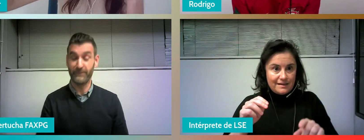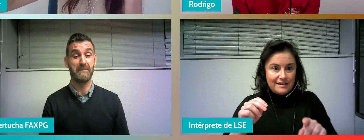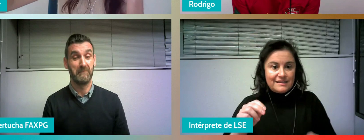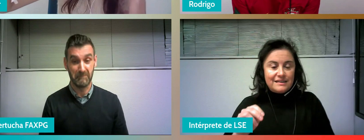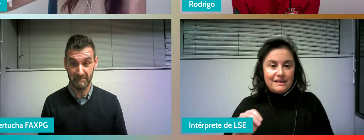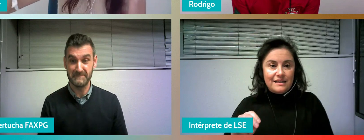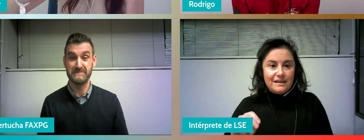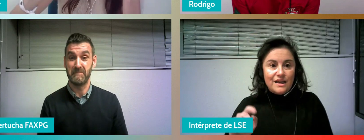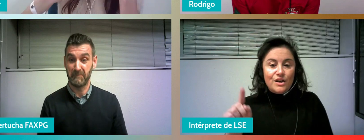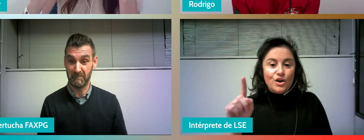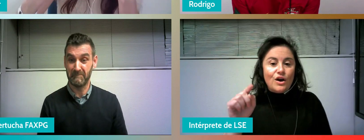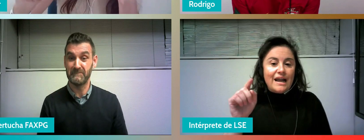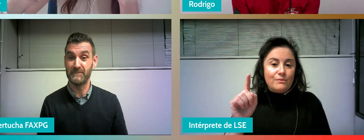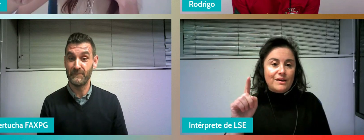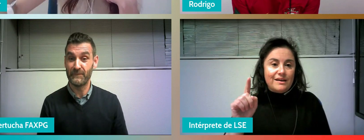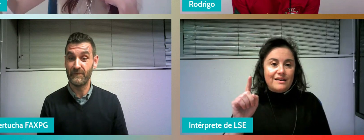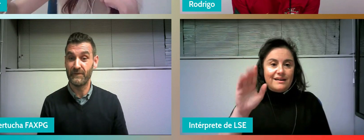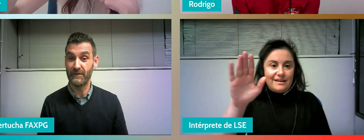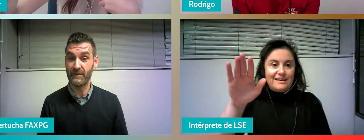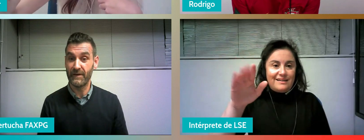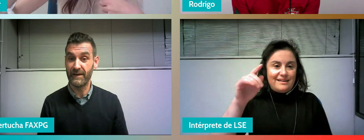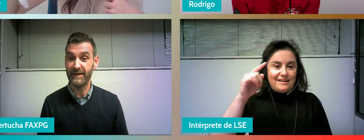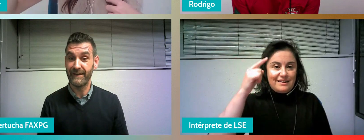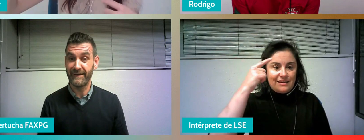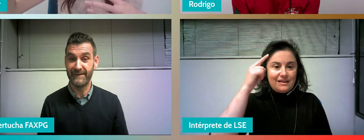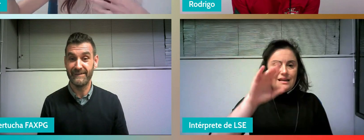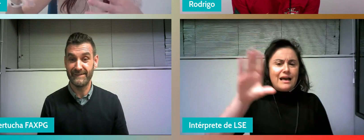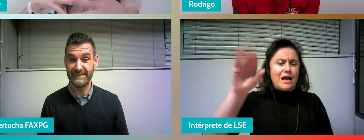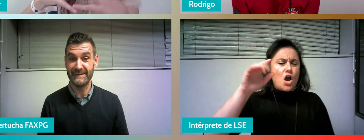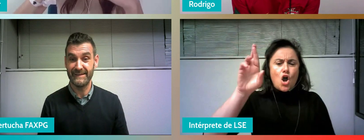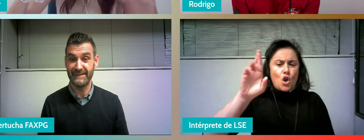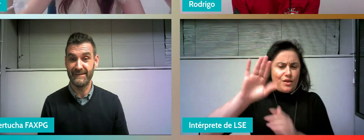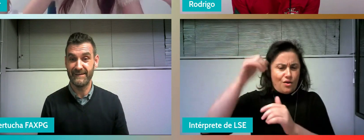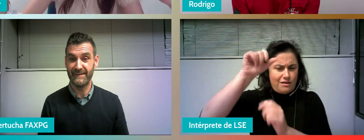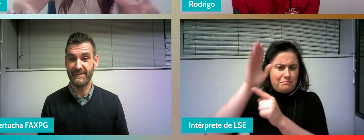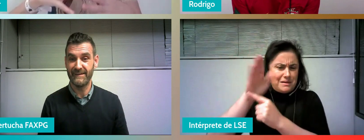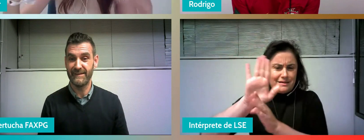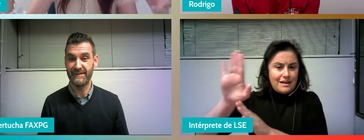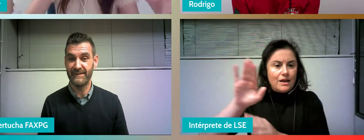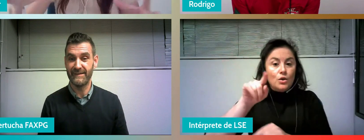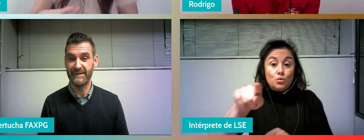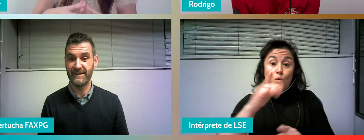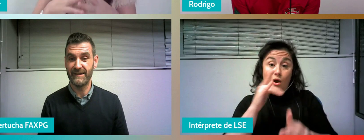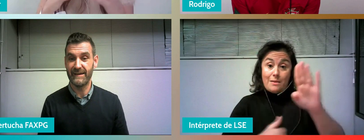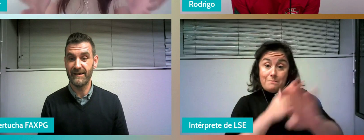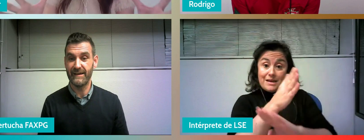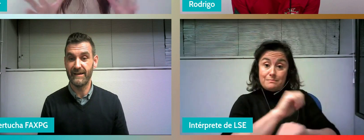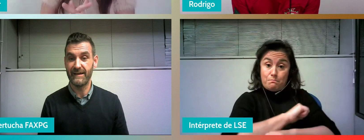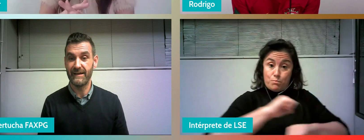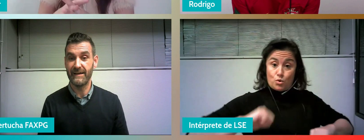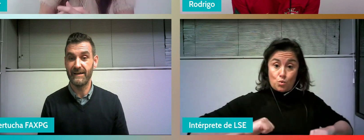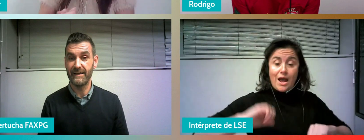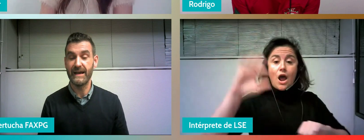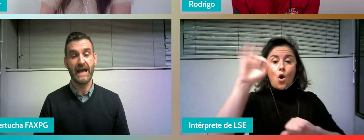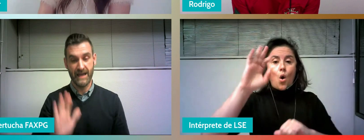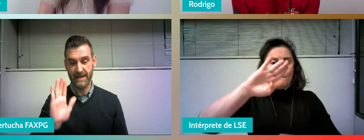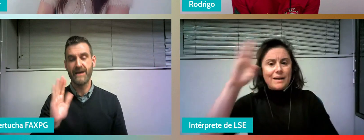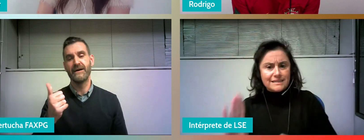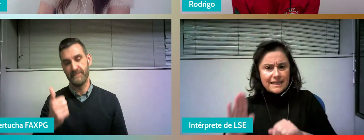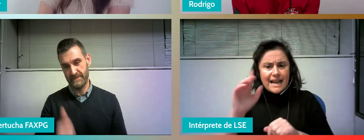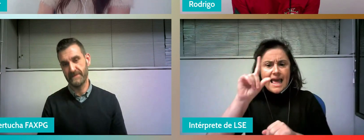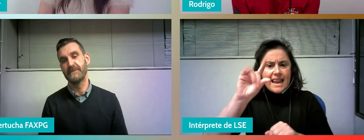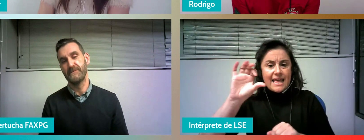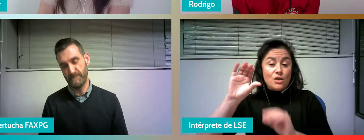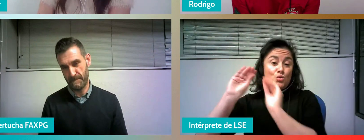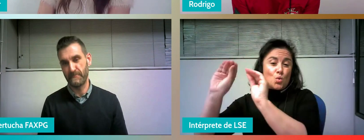a resposta. Non preguntaba se entendía a Rodrigo, sino se entende, se ides a Portugal ou a Brasil, se vos entendedes.